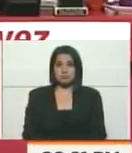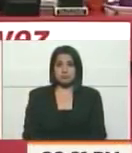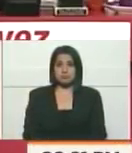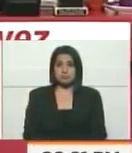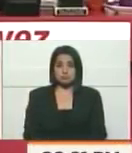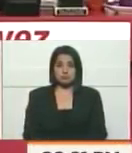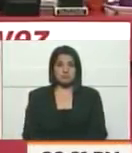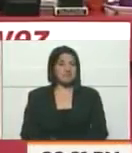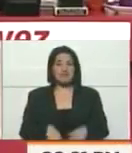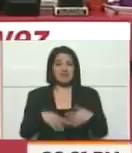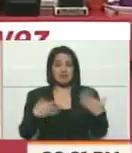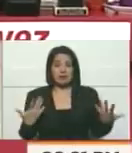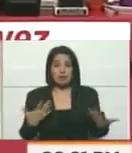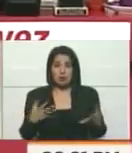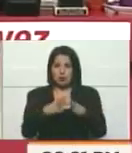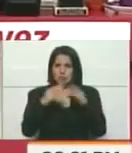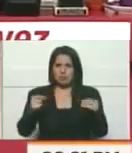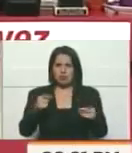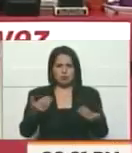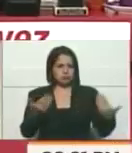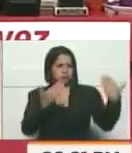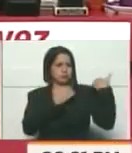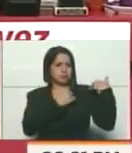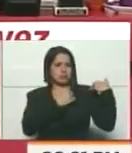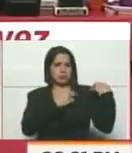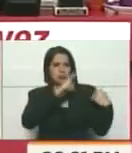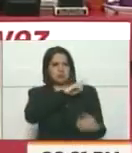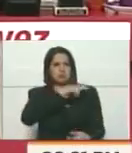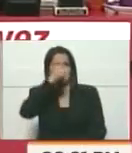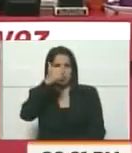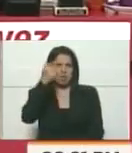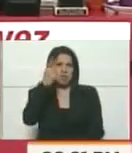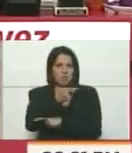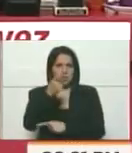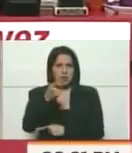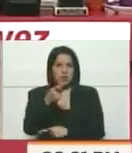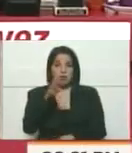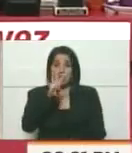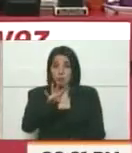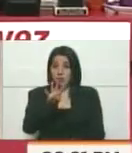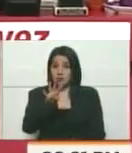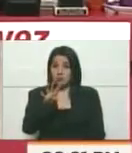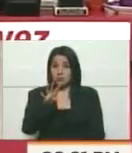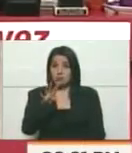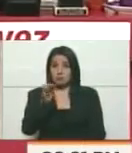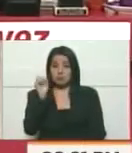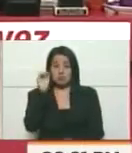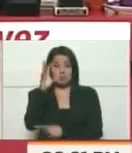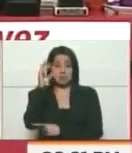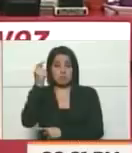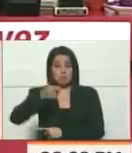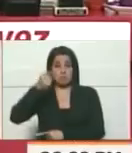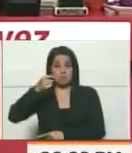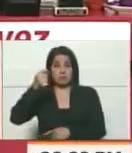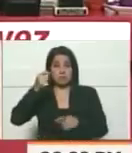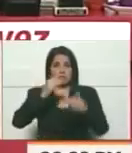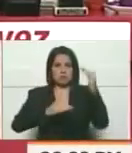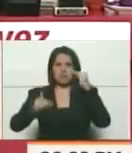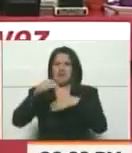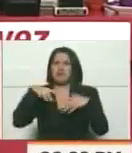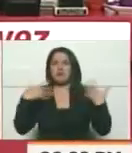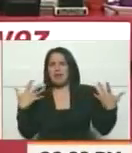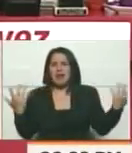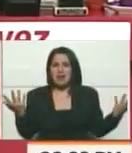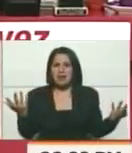Habida cuenta que todo ciudadano investido no de autoridad tiene el deber de colaborar. Tata cuarto, se insta a la sala de casación penal del TCJ. ¿Cuál TCJ